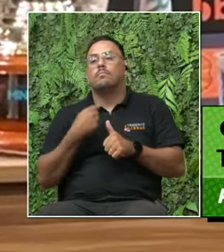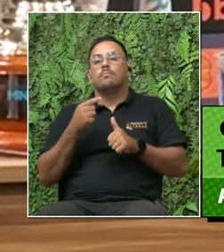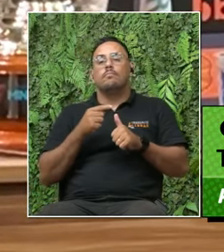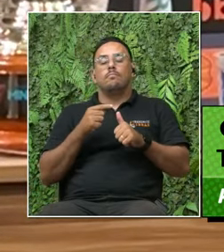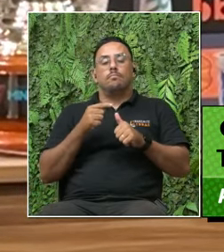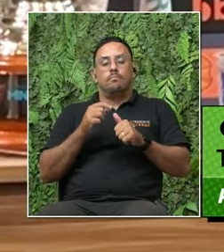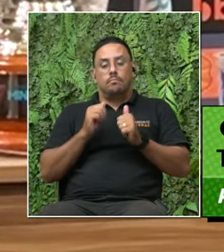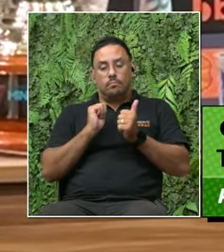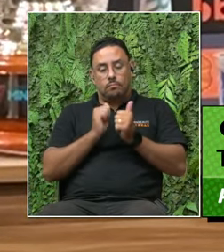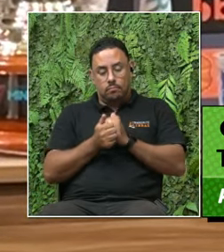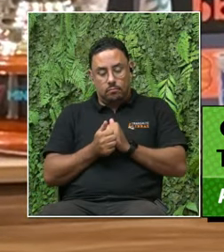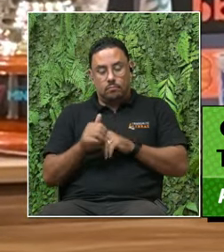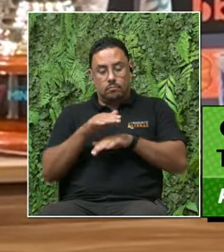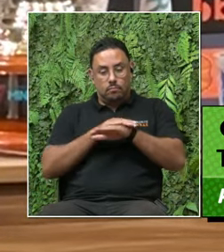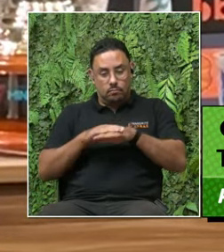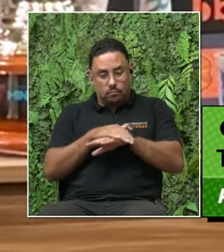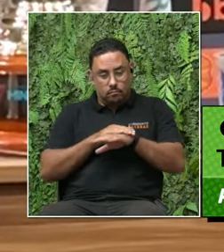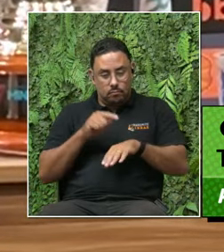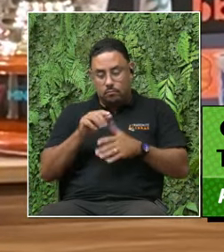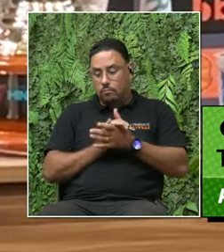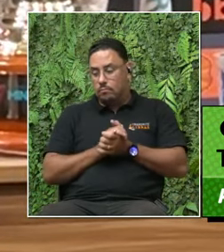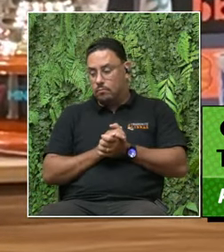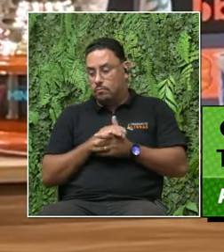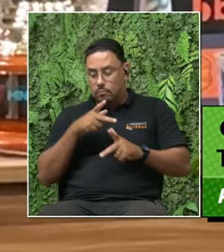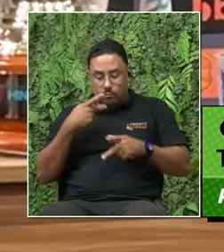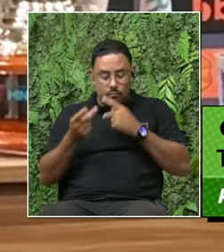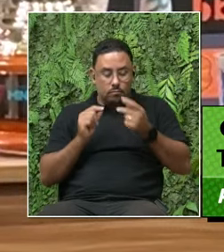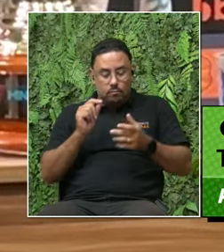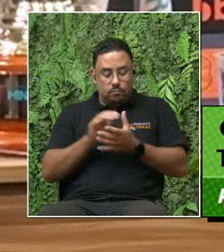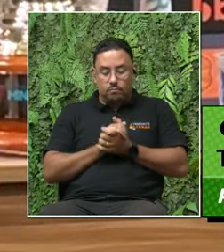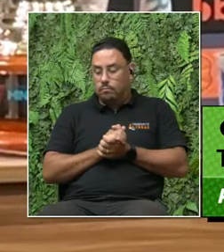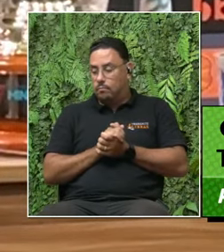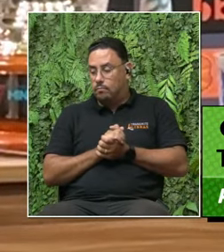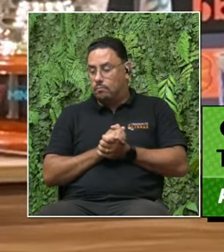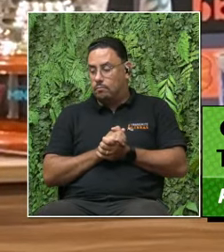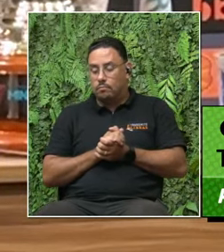casa convers dije